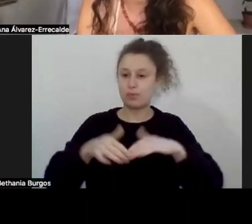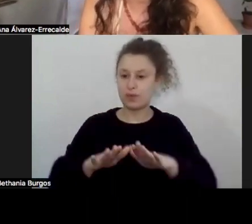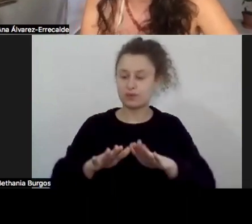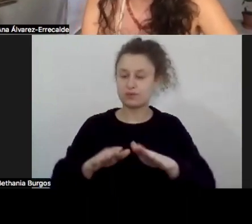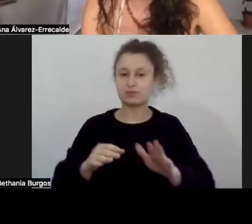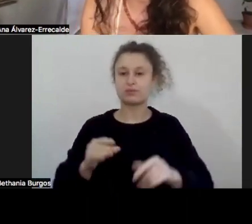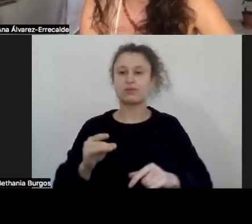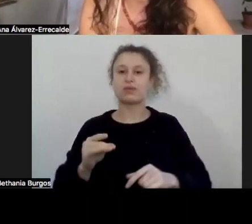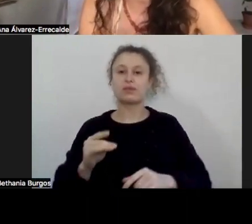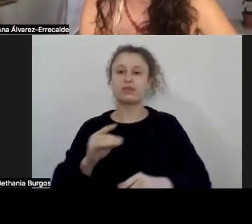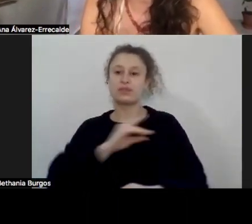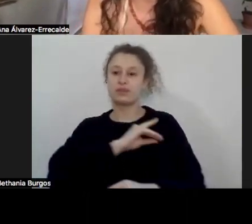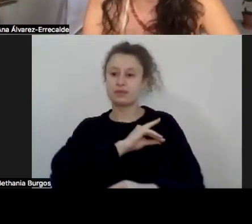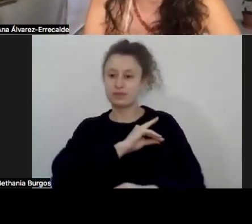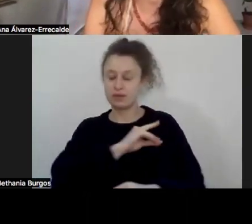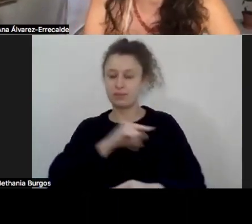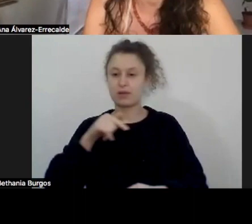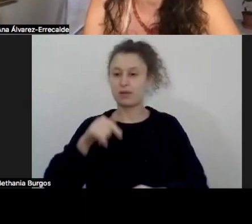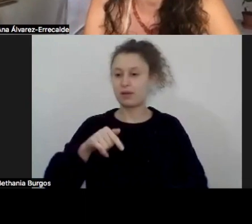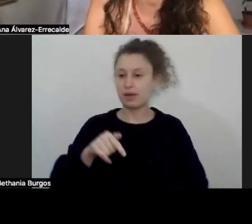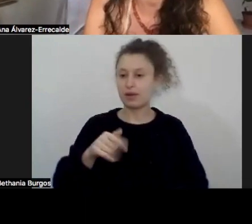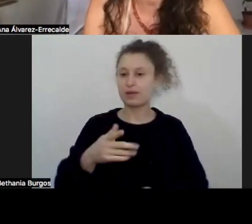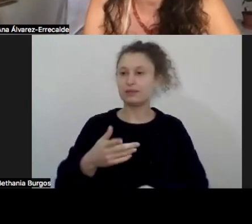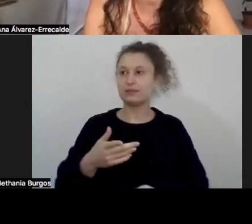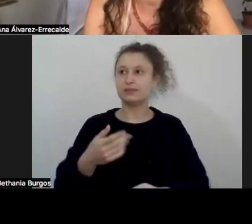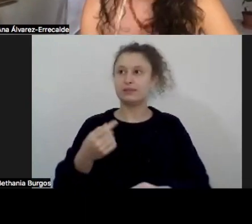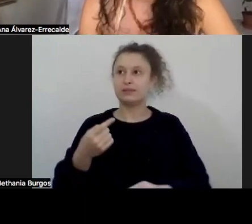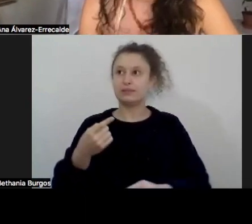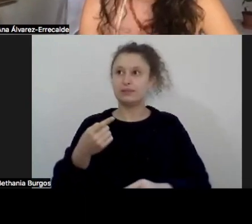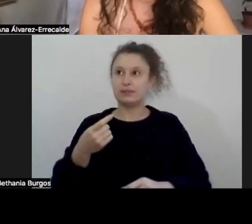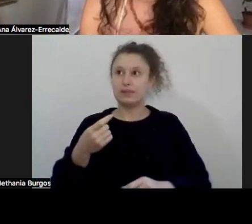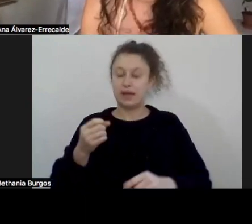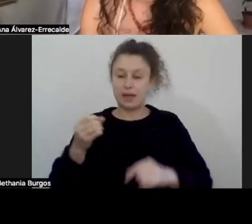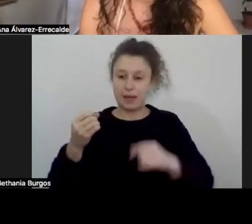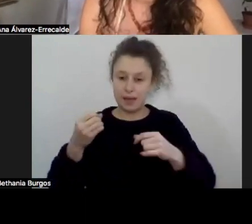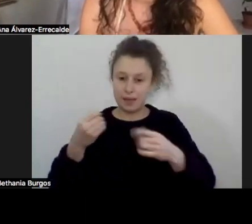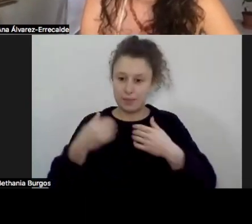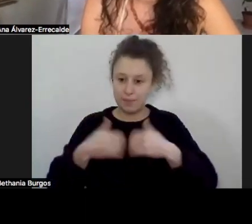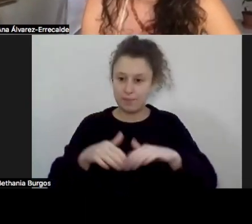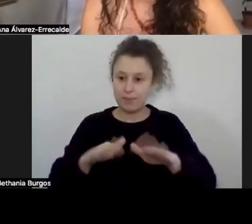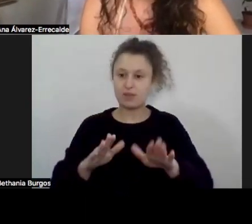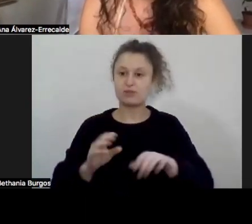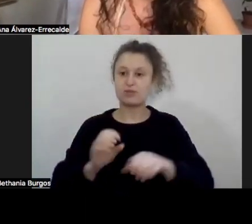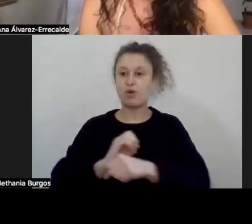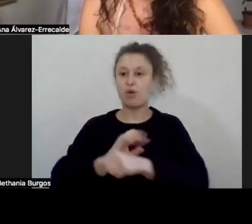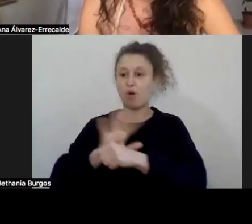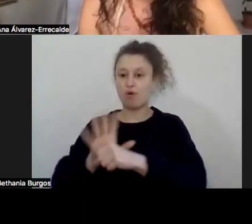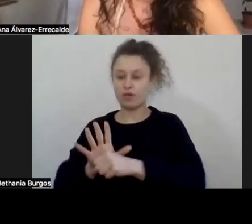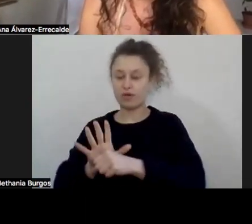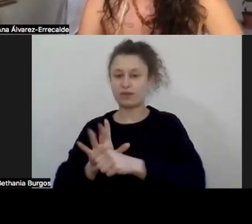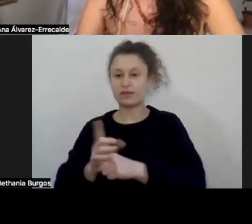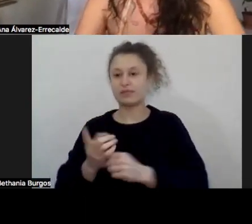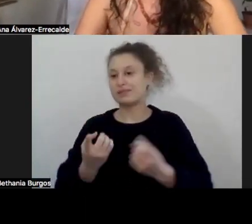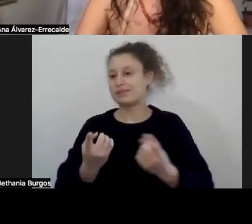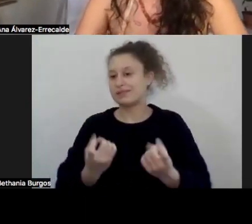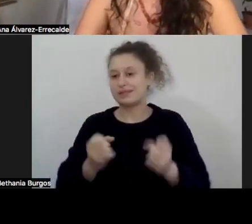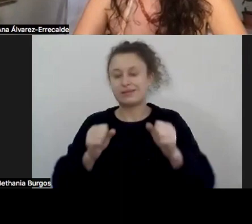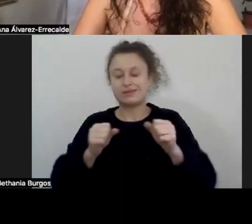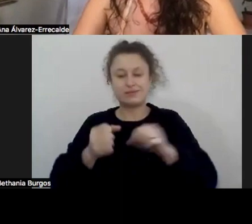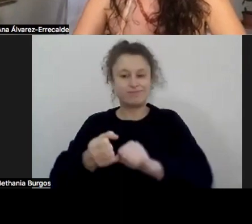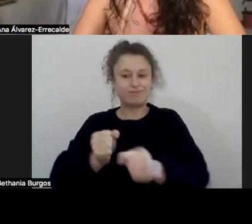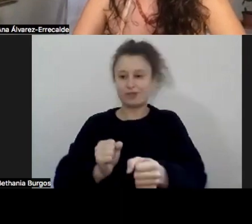el confinamiento y al estar retratando población vulnerable tuve que frenarlo. A lo